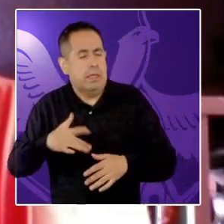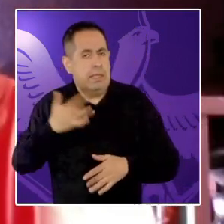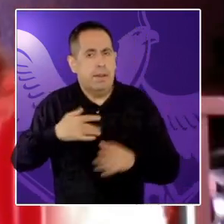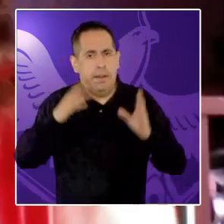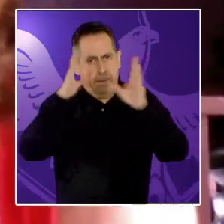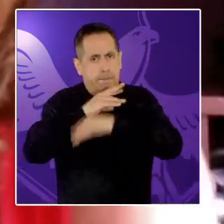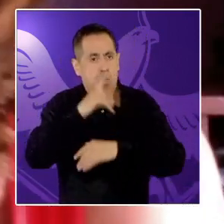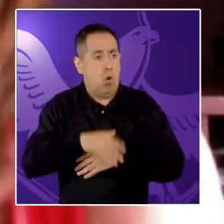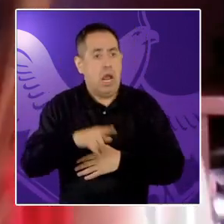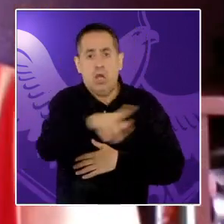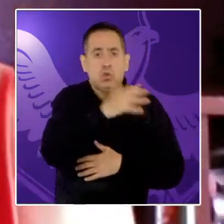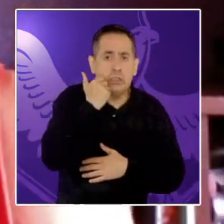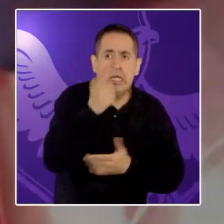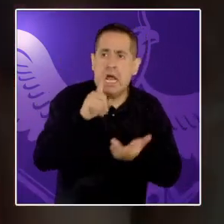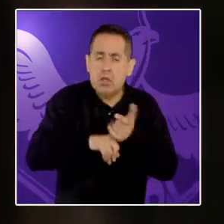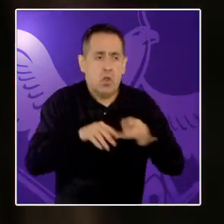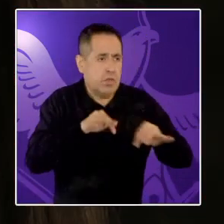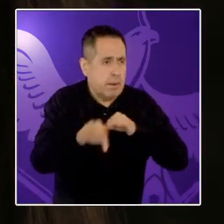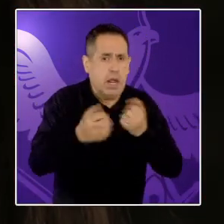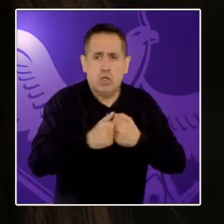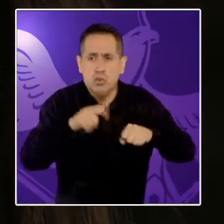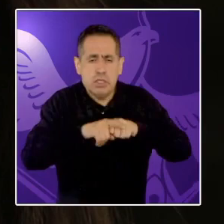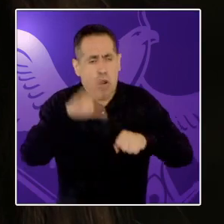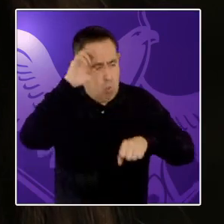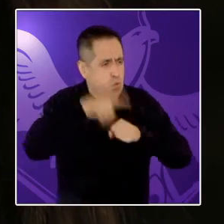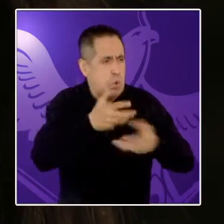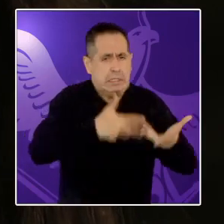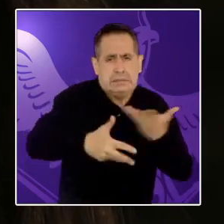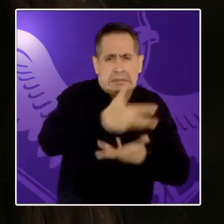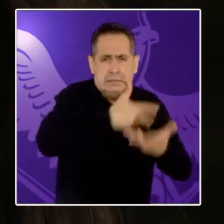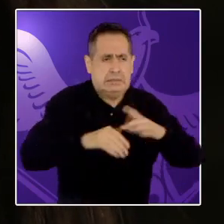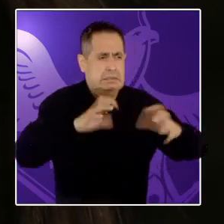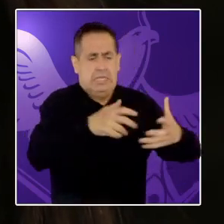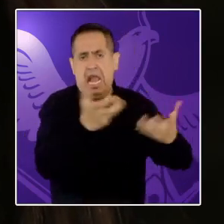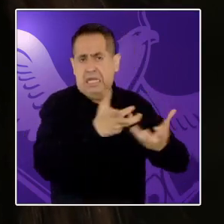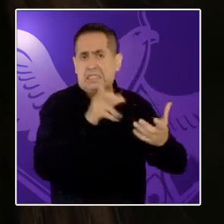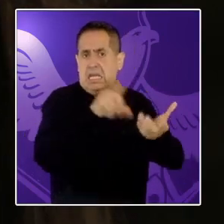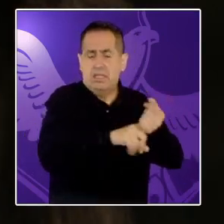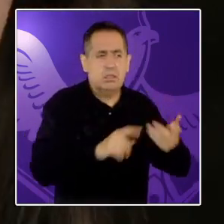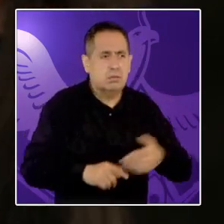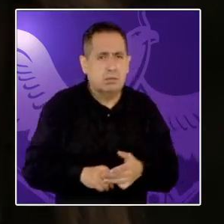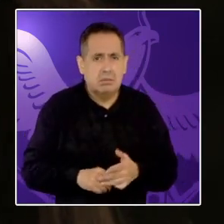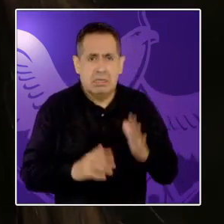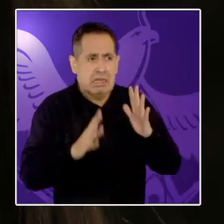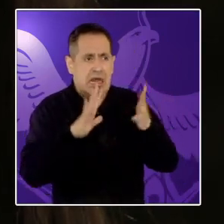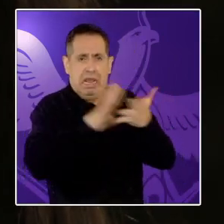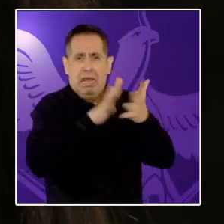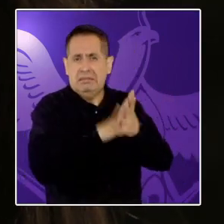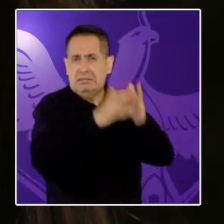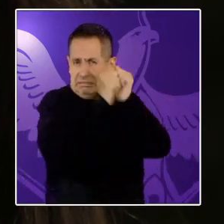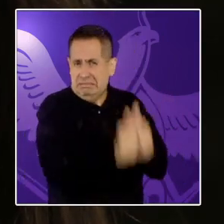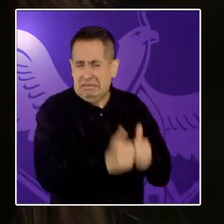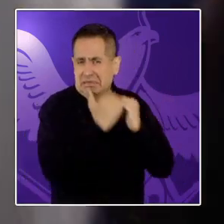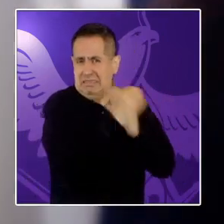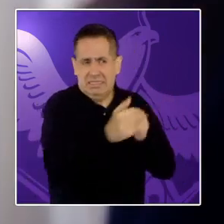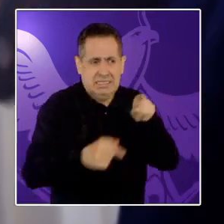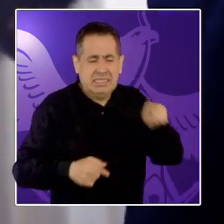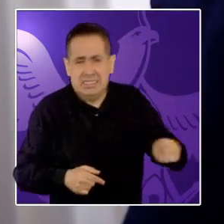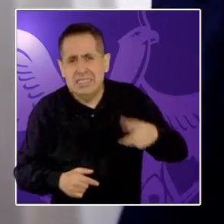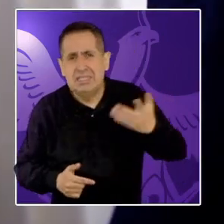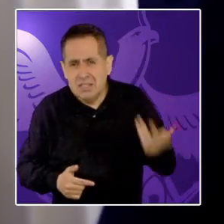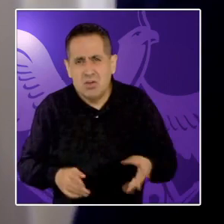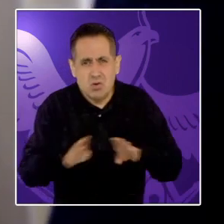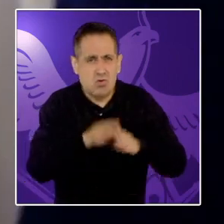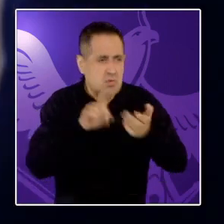y contextos, es fascinante. Ellas mismas han creado un mundo laboral, social, creativo y solidario, el que ellas crean. ¿Por qué